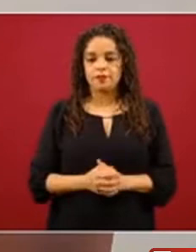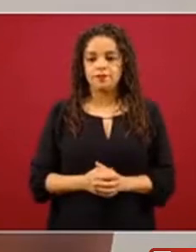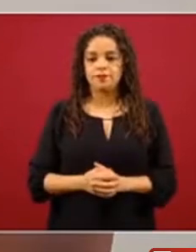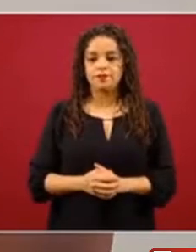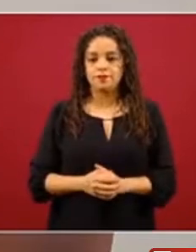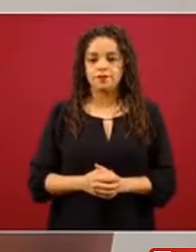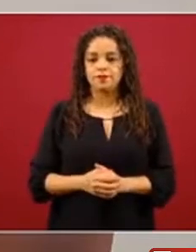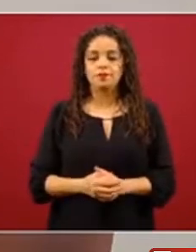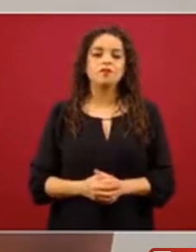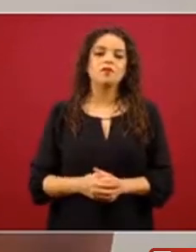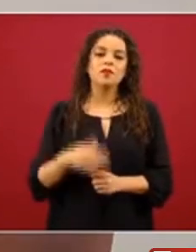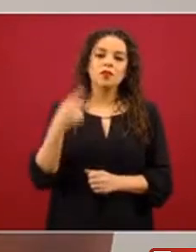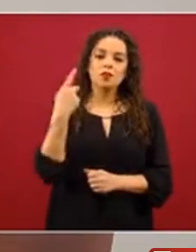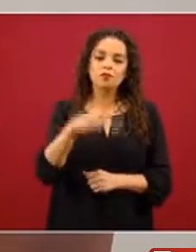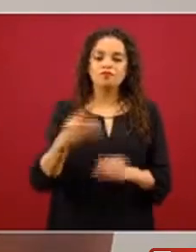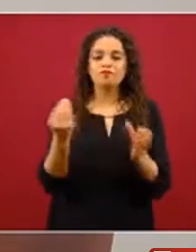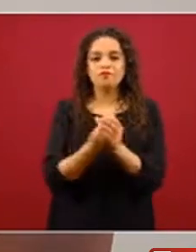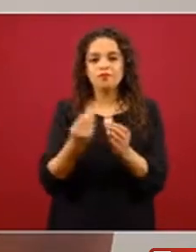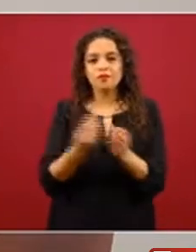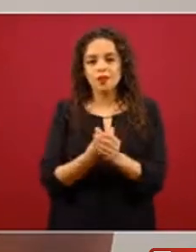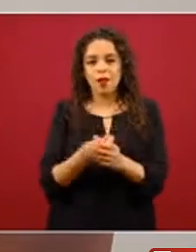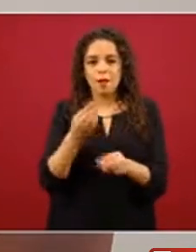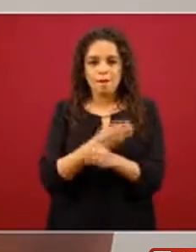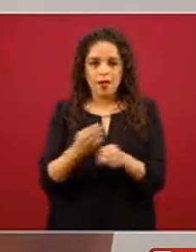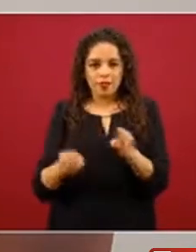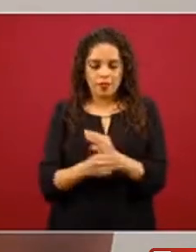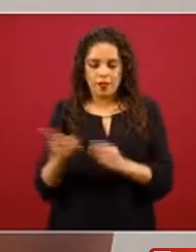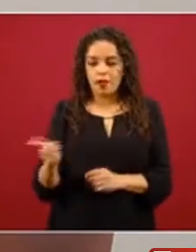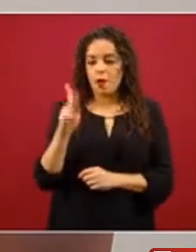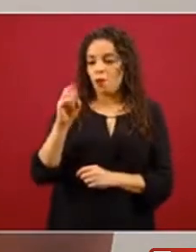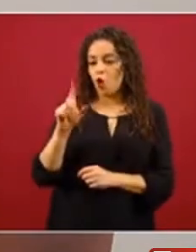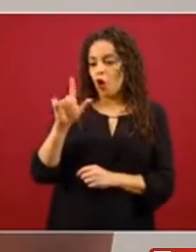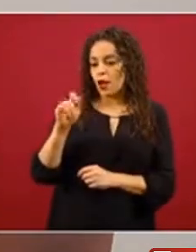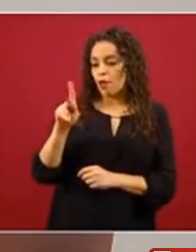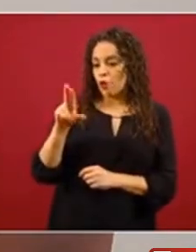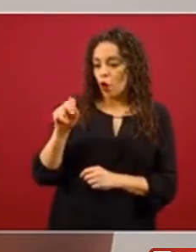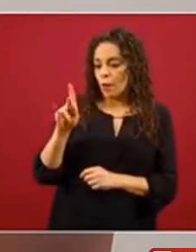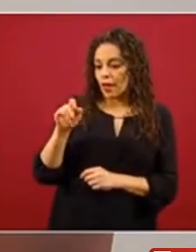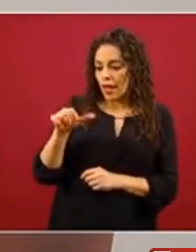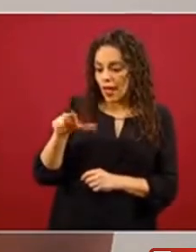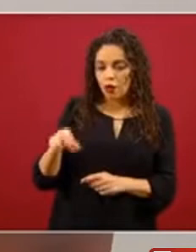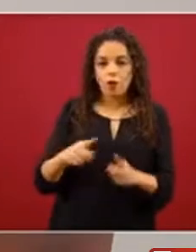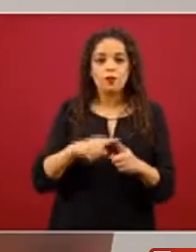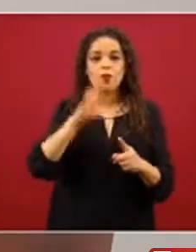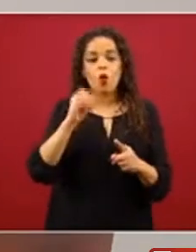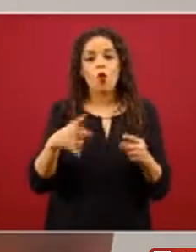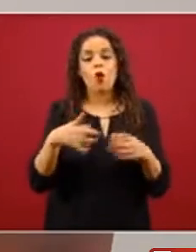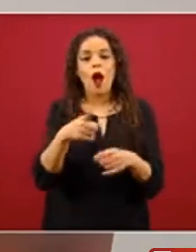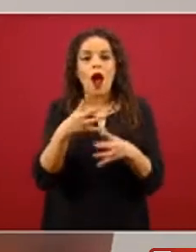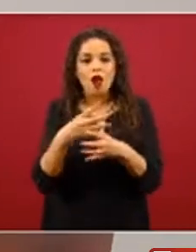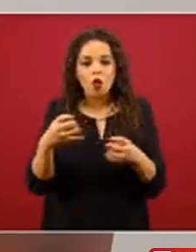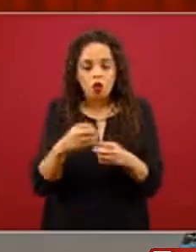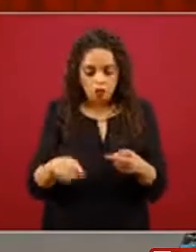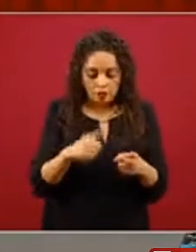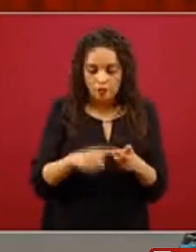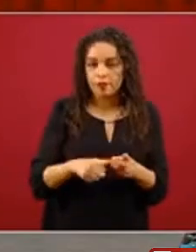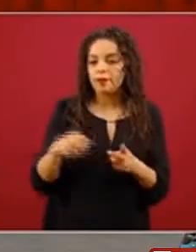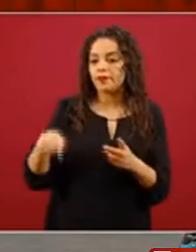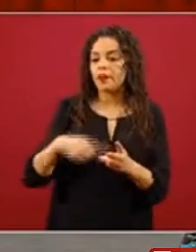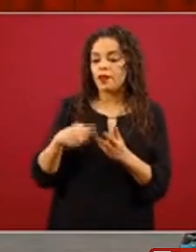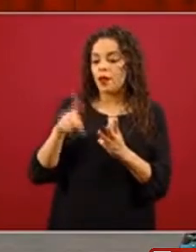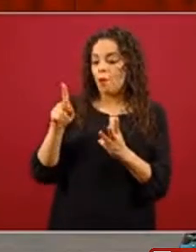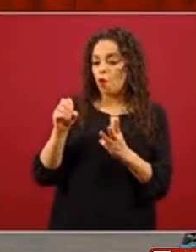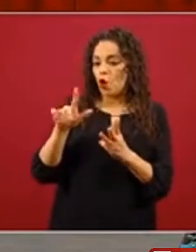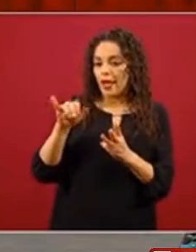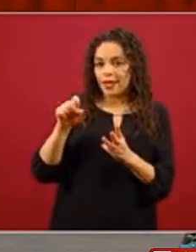depende de polipropileno, por ejemplo, de algodón, dependiendo de las capas que se tengan, poliéster, celulosa, pero después